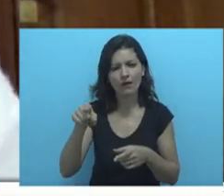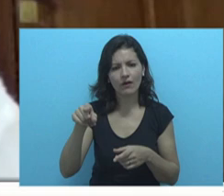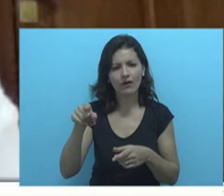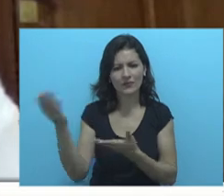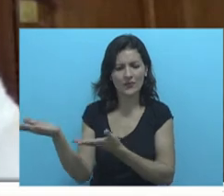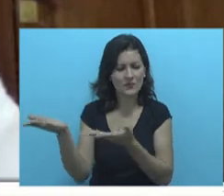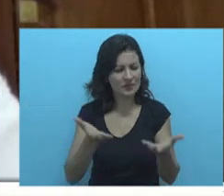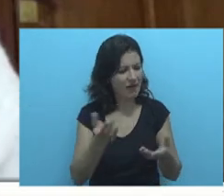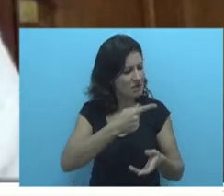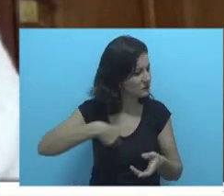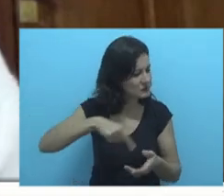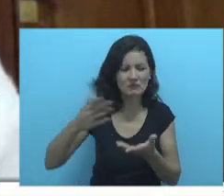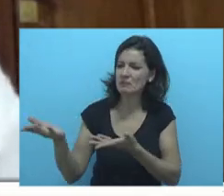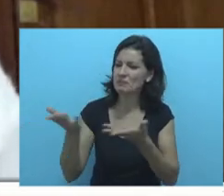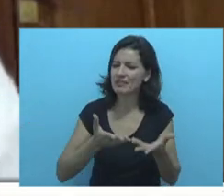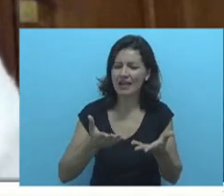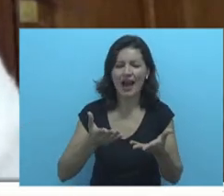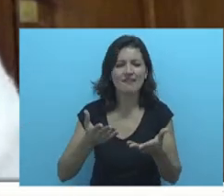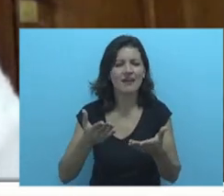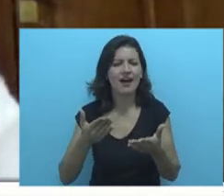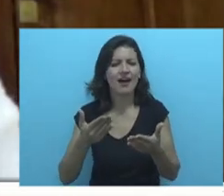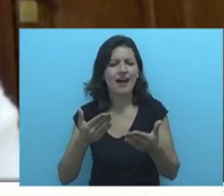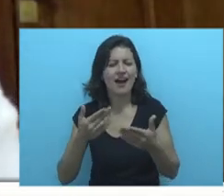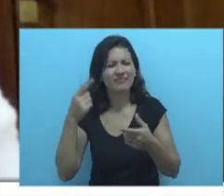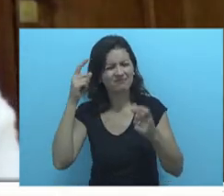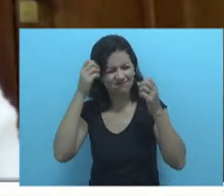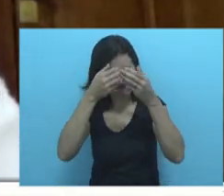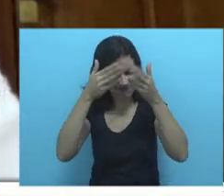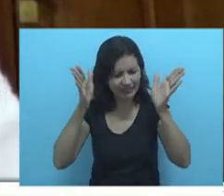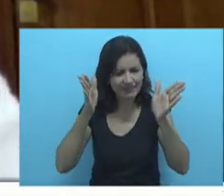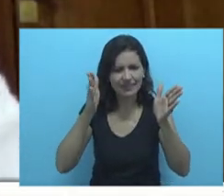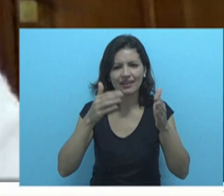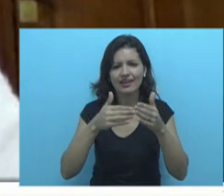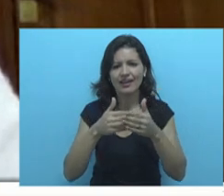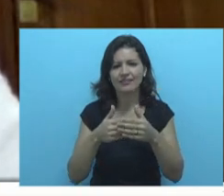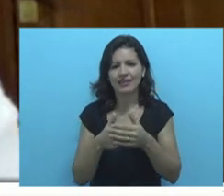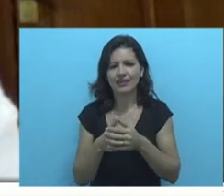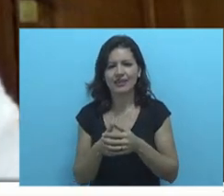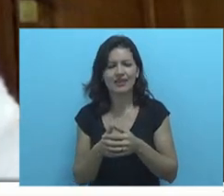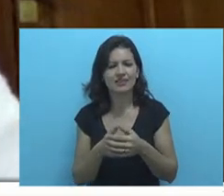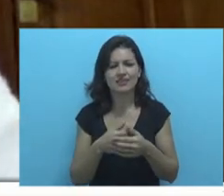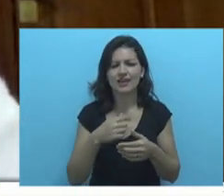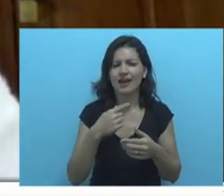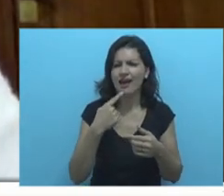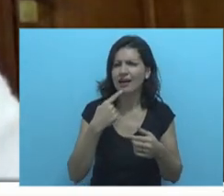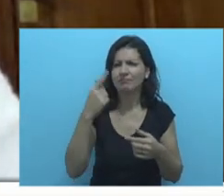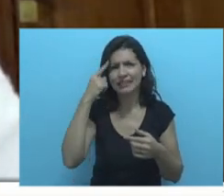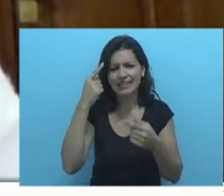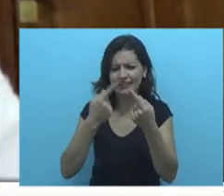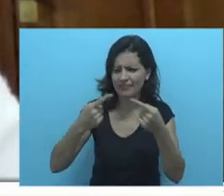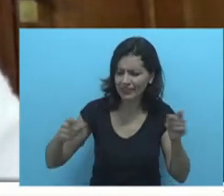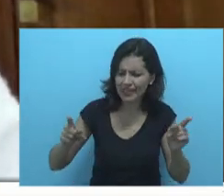invitaba a ser disruptivos, a ser disruptivas, al Miguel que nos decía todo el tiempo que no hagamos lo que ya estaba dicho, que no sigamos